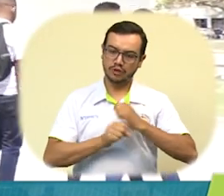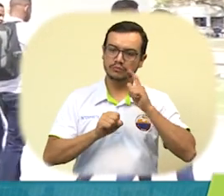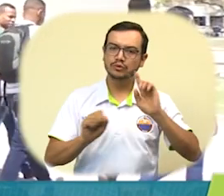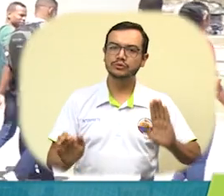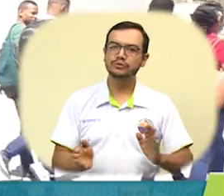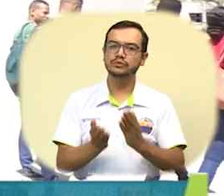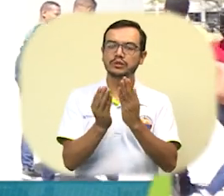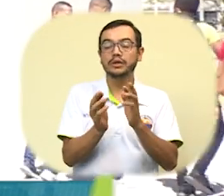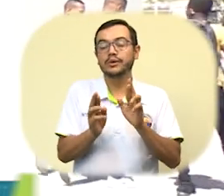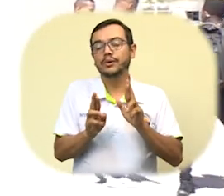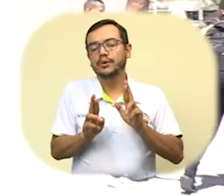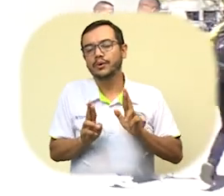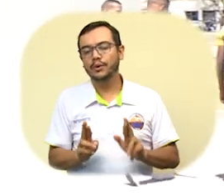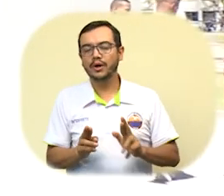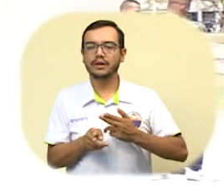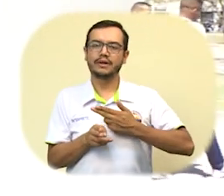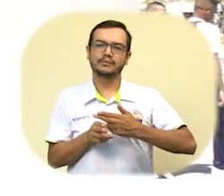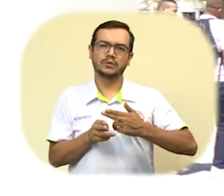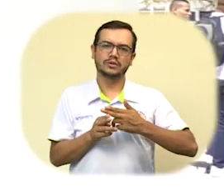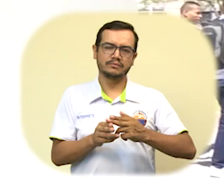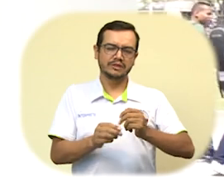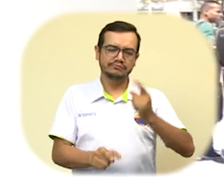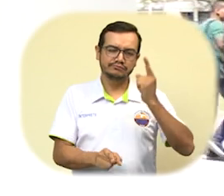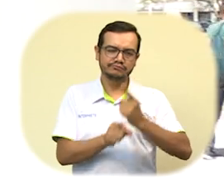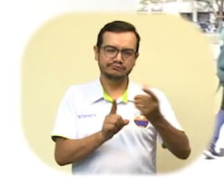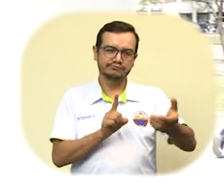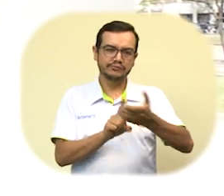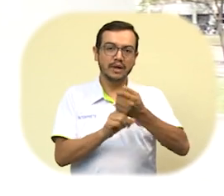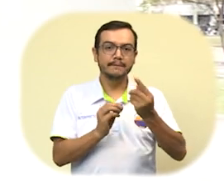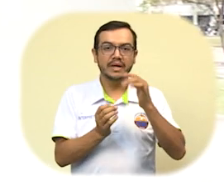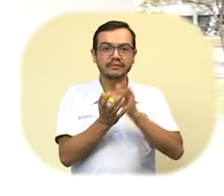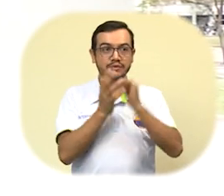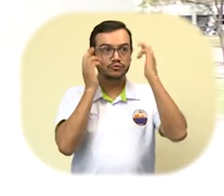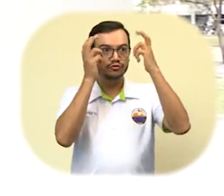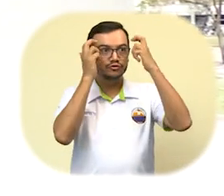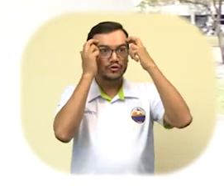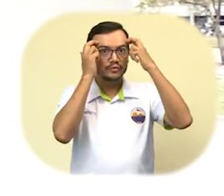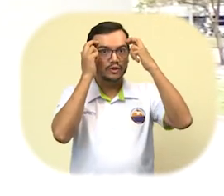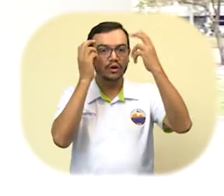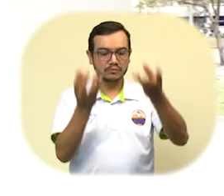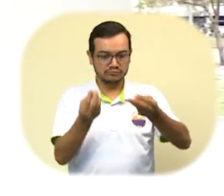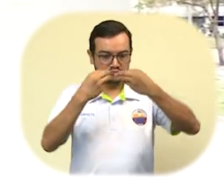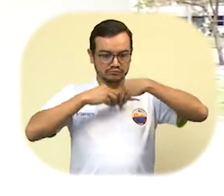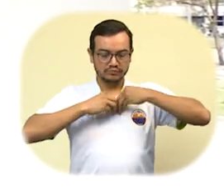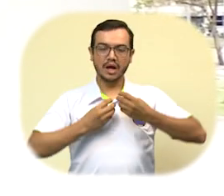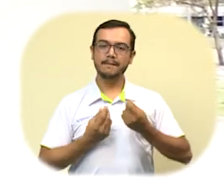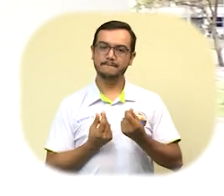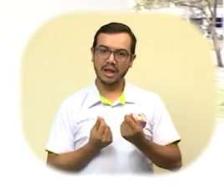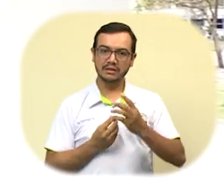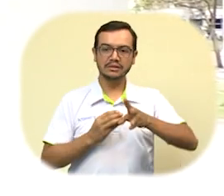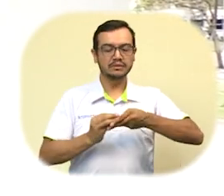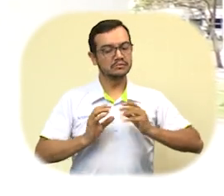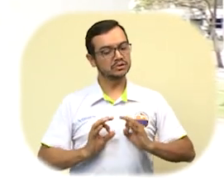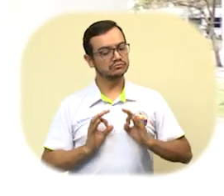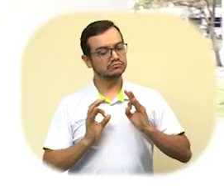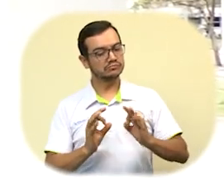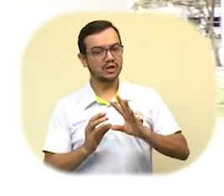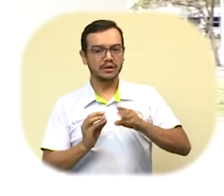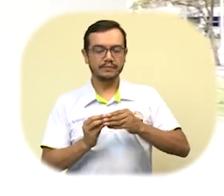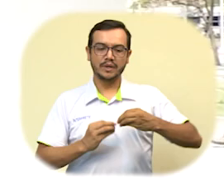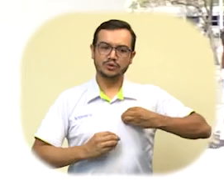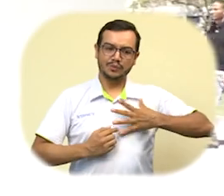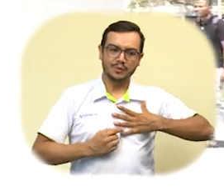permita, digamos, una aplicación ojalá pronta, de tal manera que el conocimiento genere bienestar, genere riqueza,